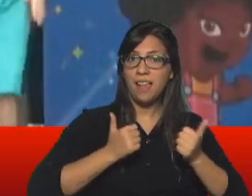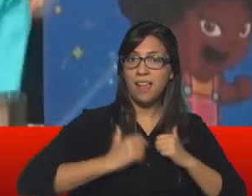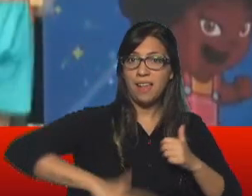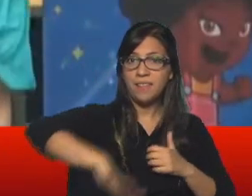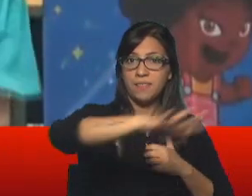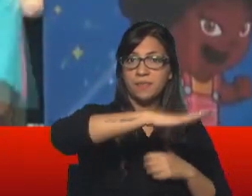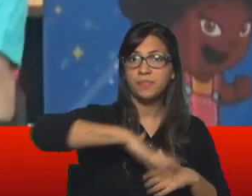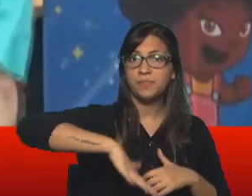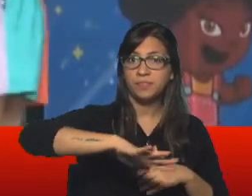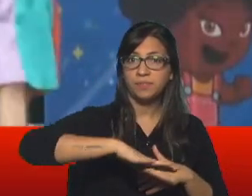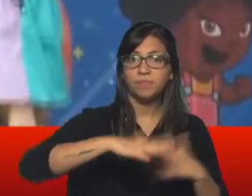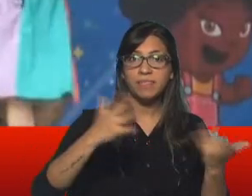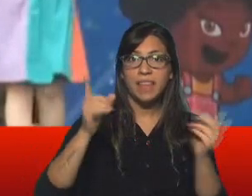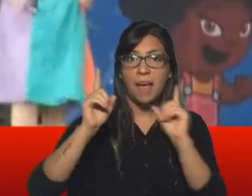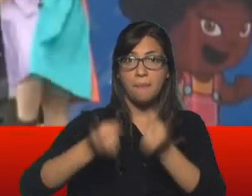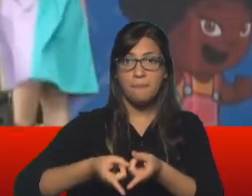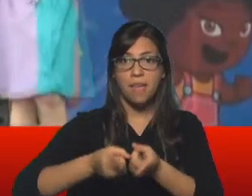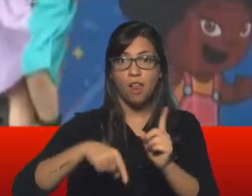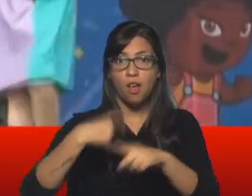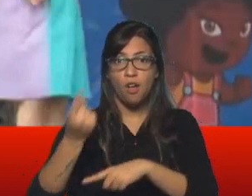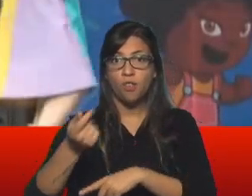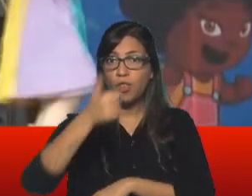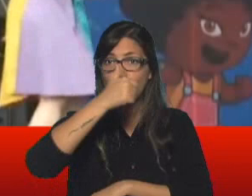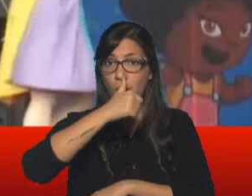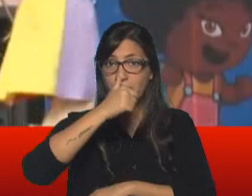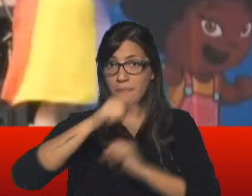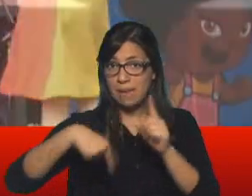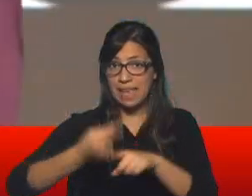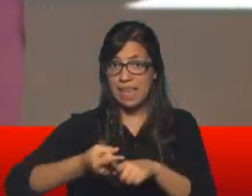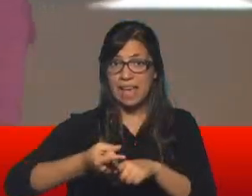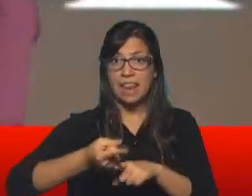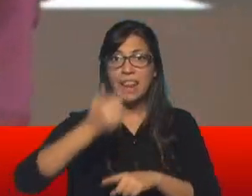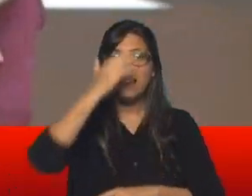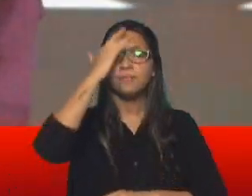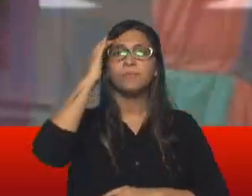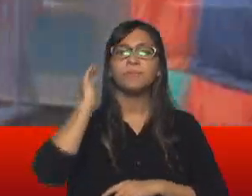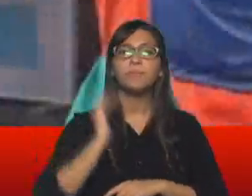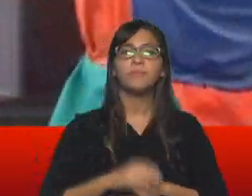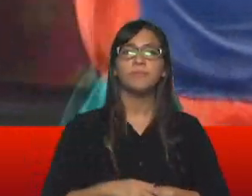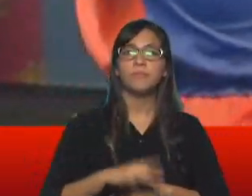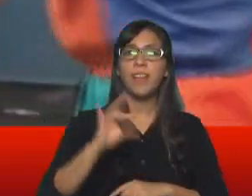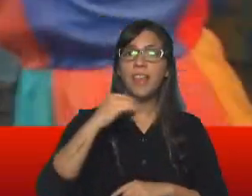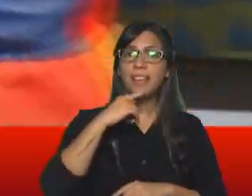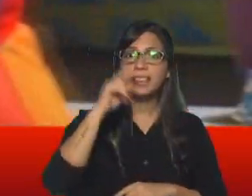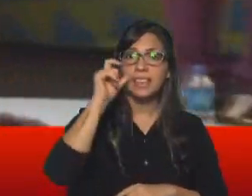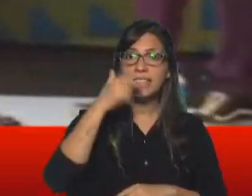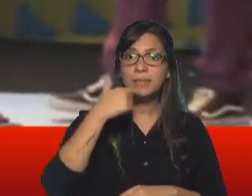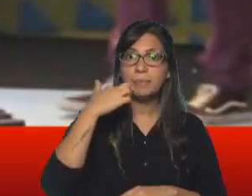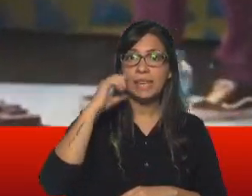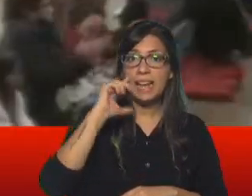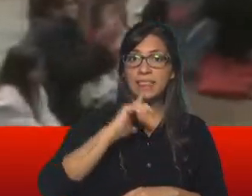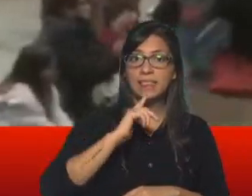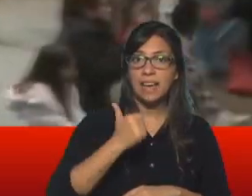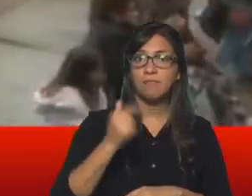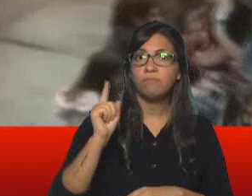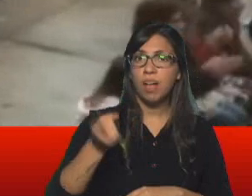Nina, sino que también tenemos, por ejemplo, para el domingo, mañana, tenemos el día que toca Dante Spinetta, tenemos Koufe King en el espacio